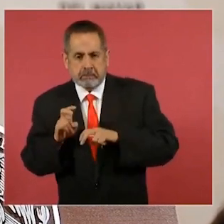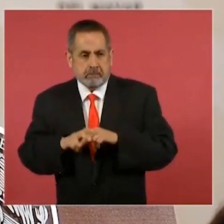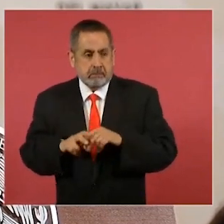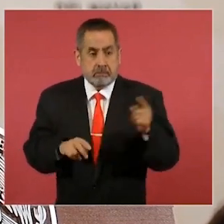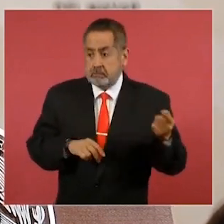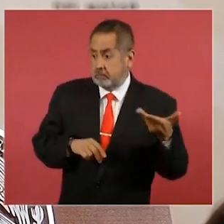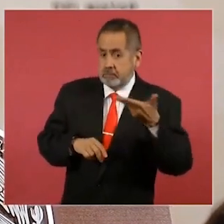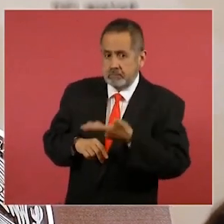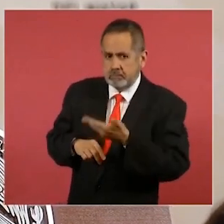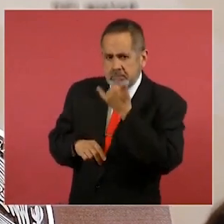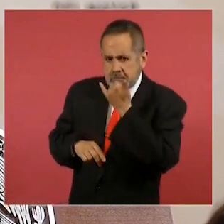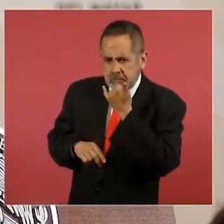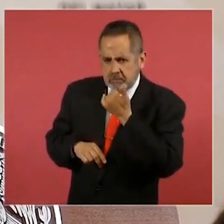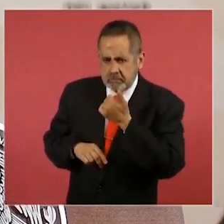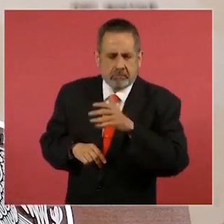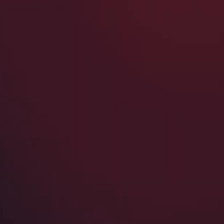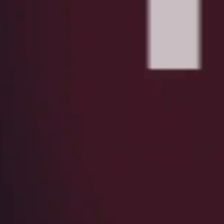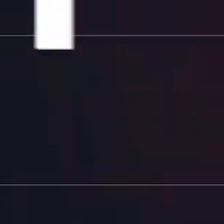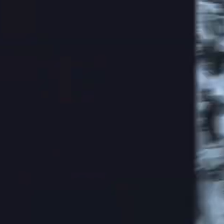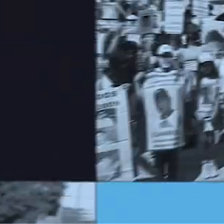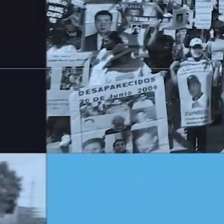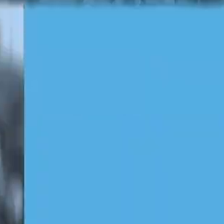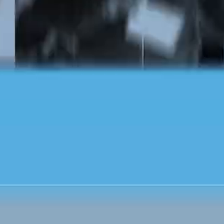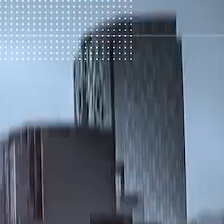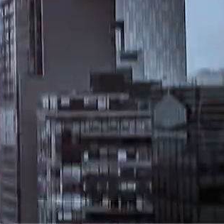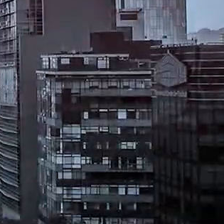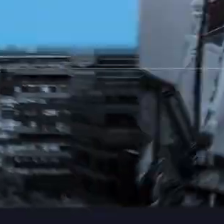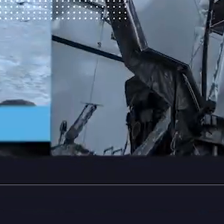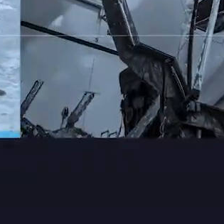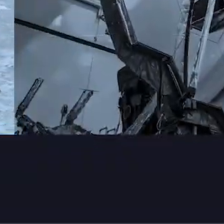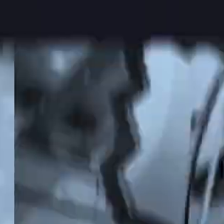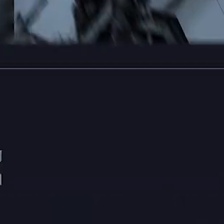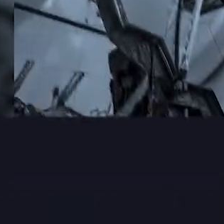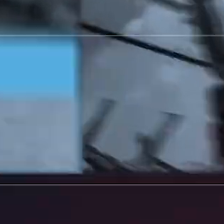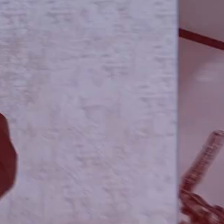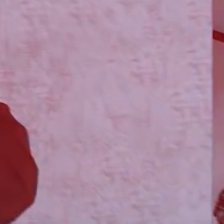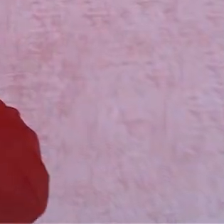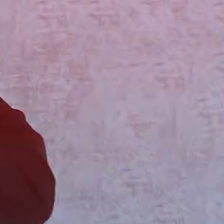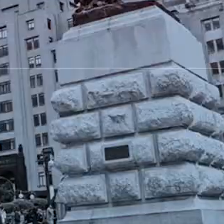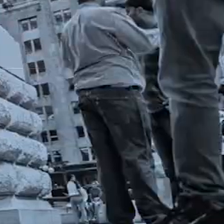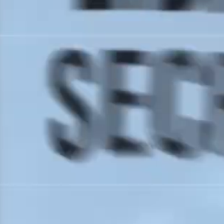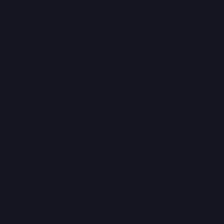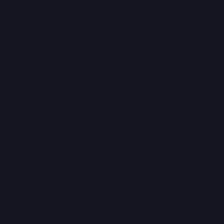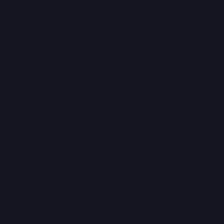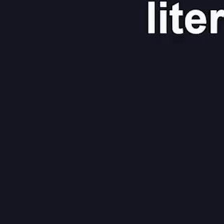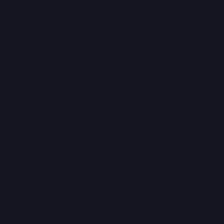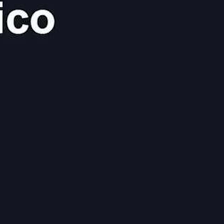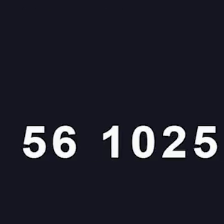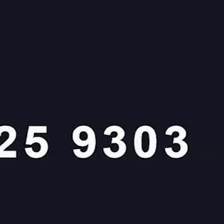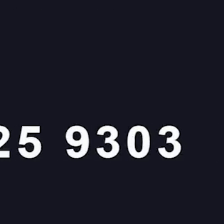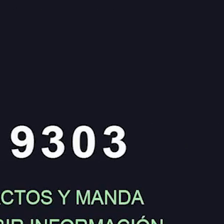disculpa, presidente? No. Con información de Literal México.